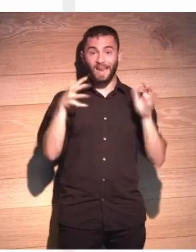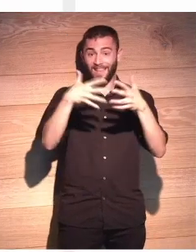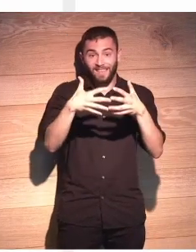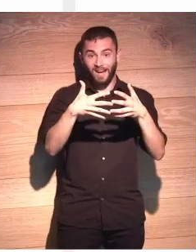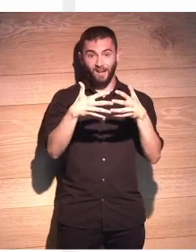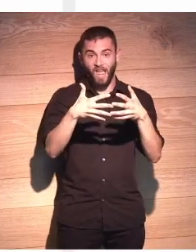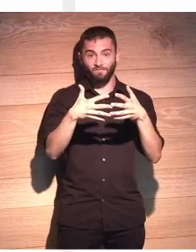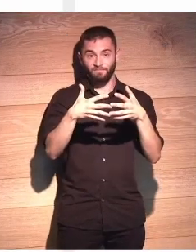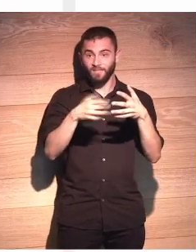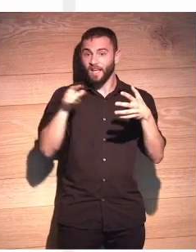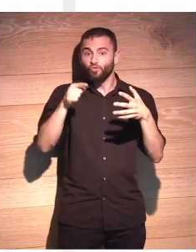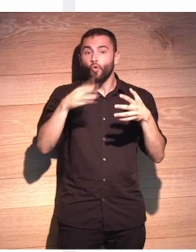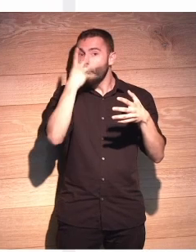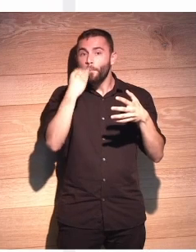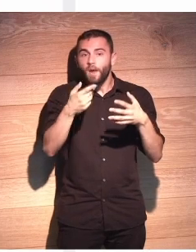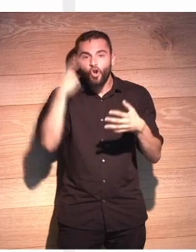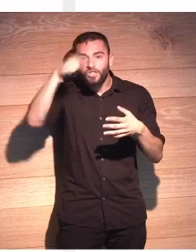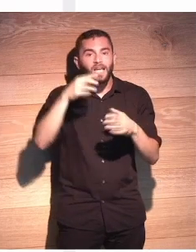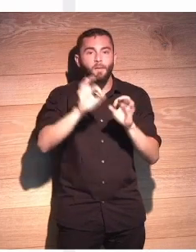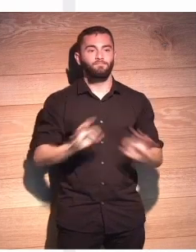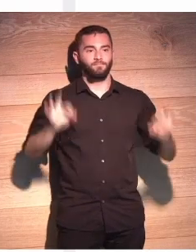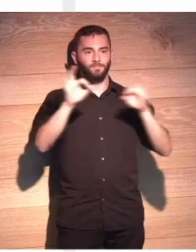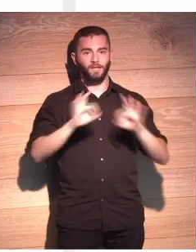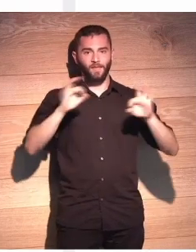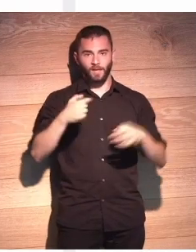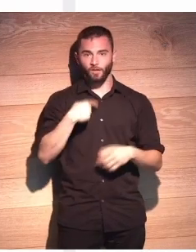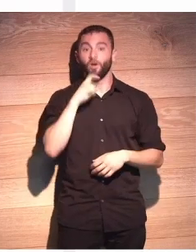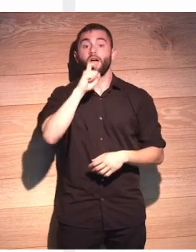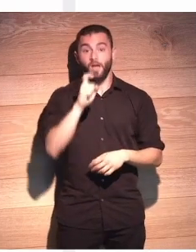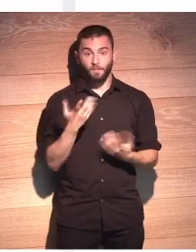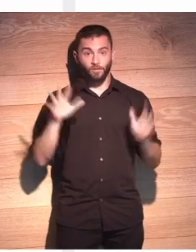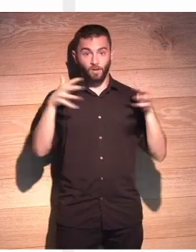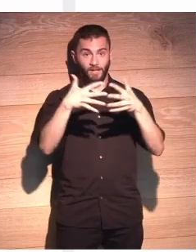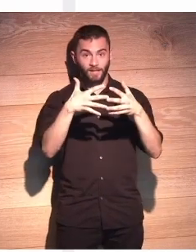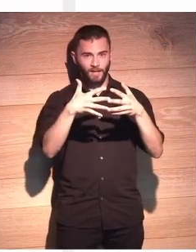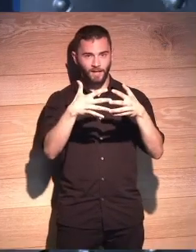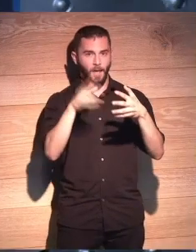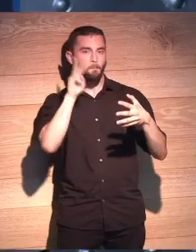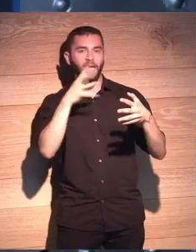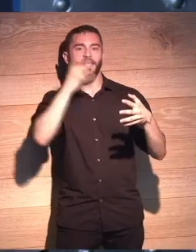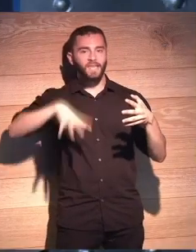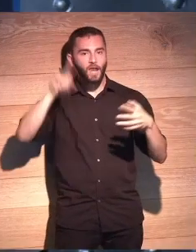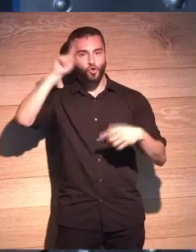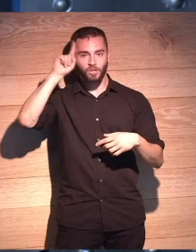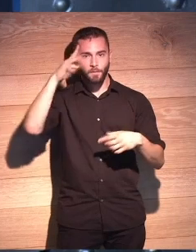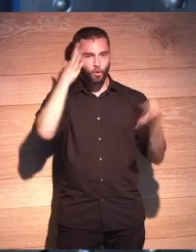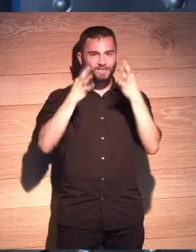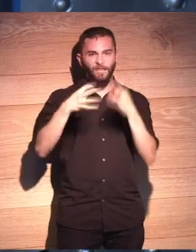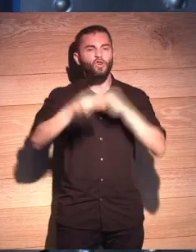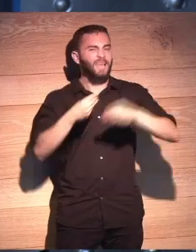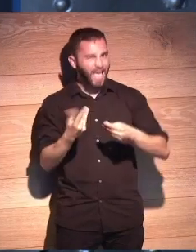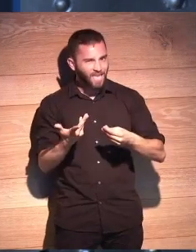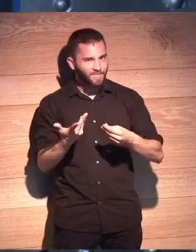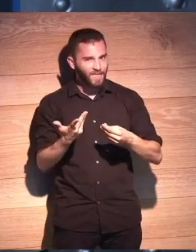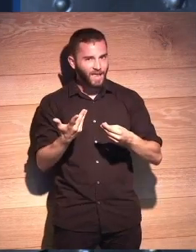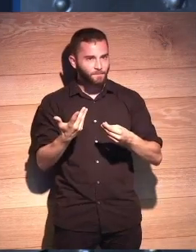que tú eres un perro. Y aquí alerto sobre que en Internet nadie sabemos quién está detrás, qué hacen con nuestros datos,